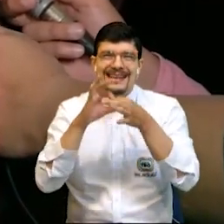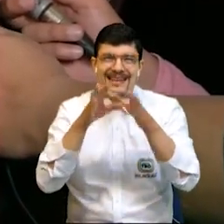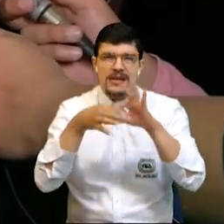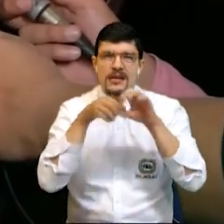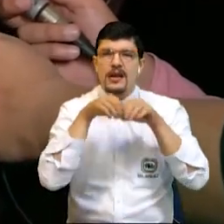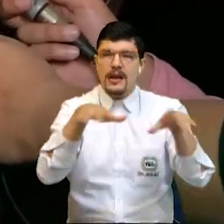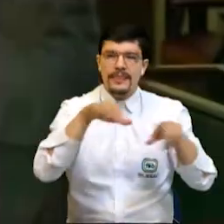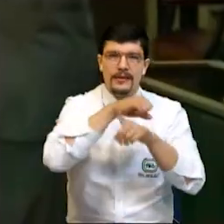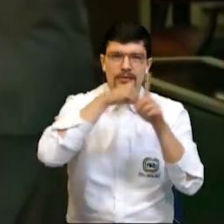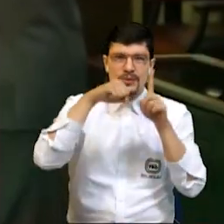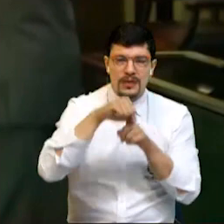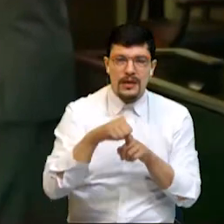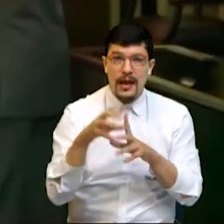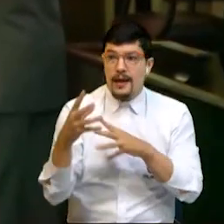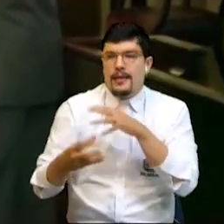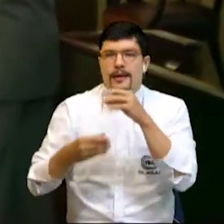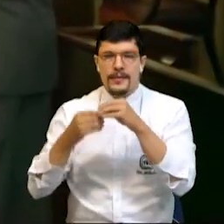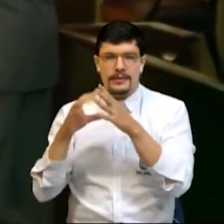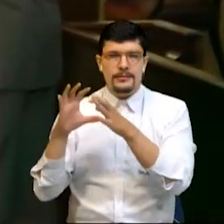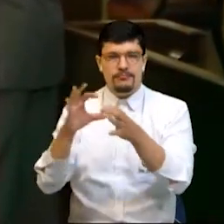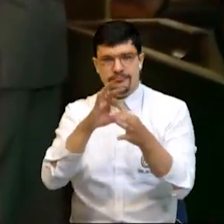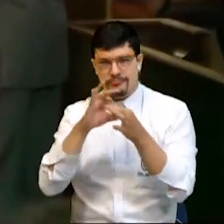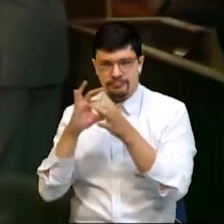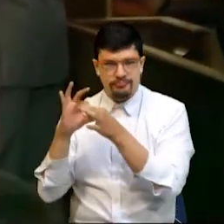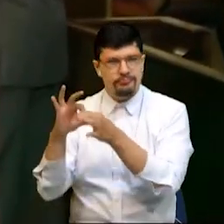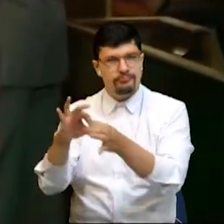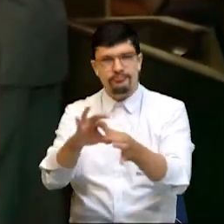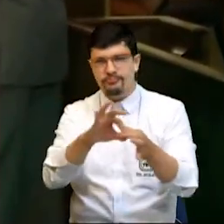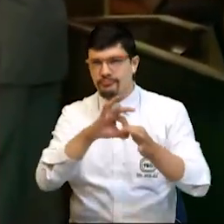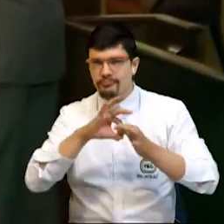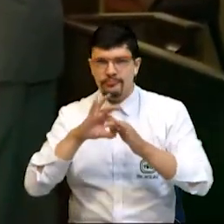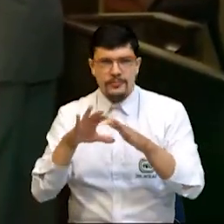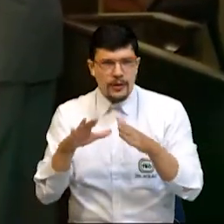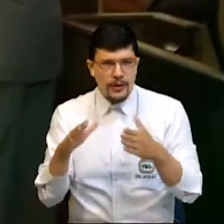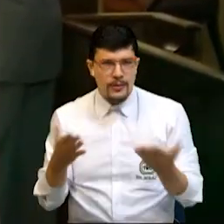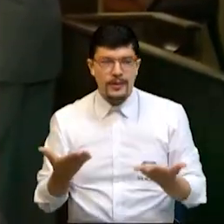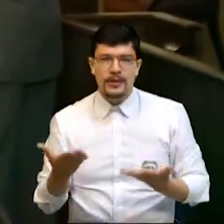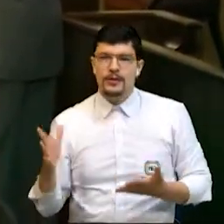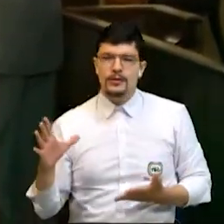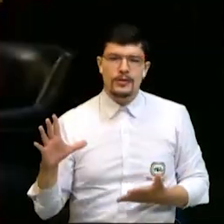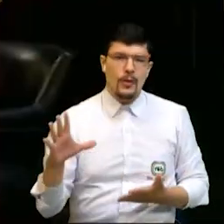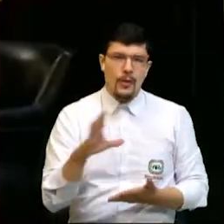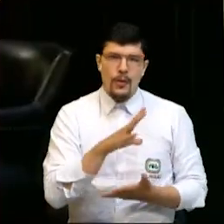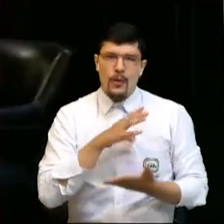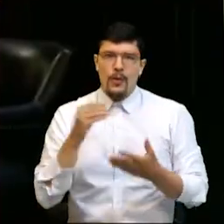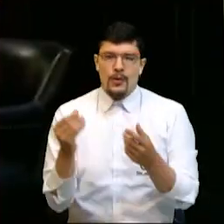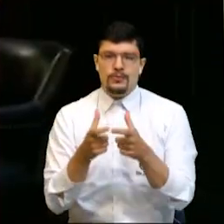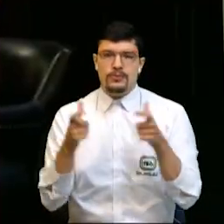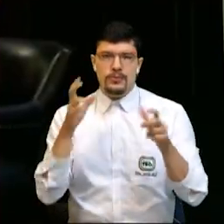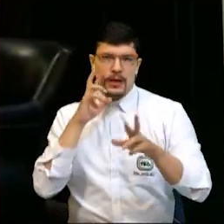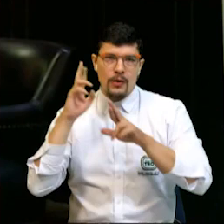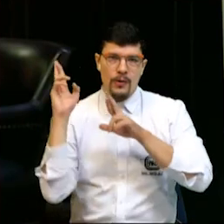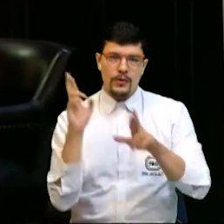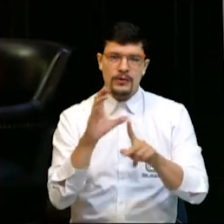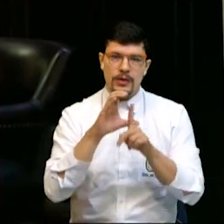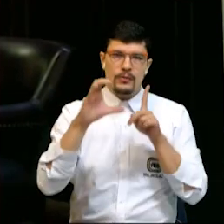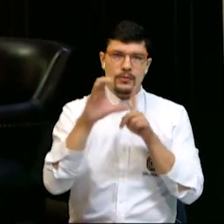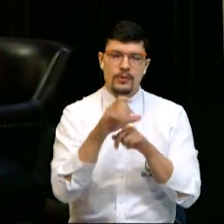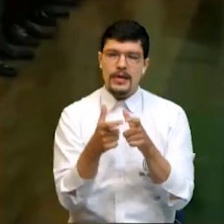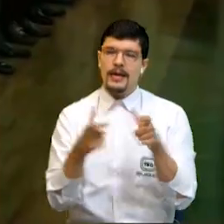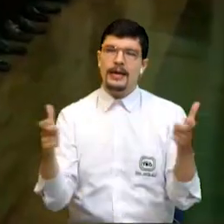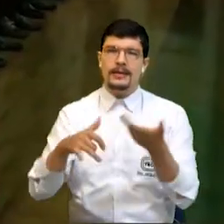uniendo o seguirnos uniendo a través de todo lo que nos enriquece como gran santander nuestro